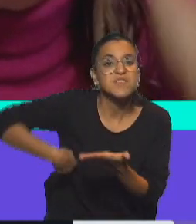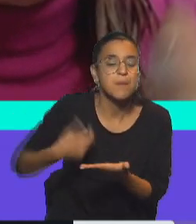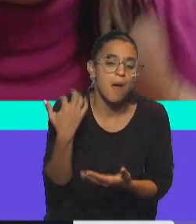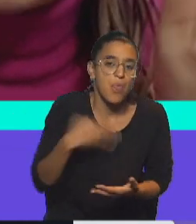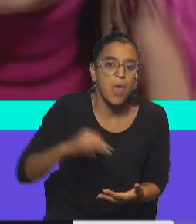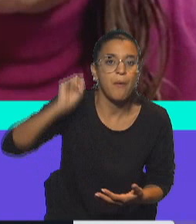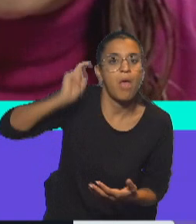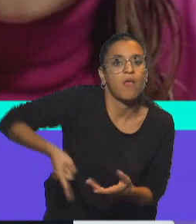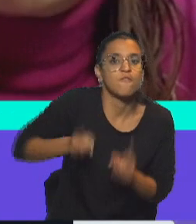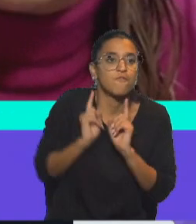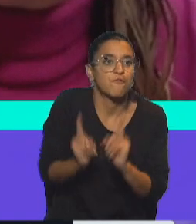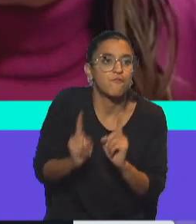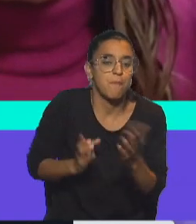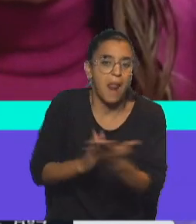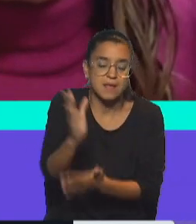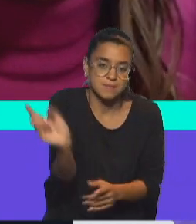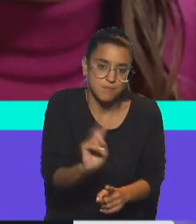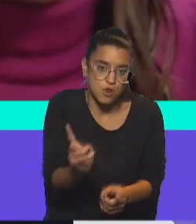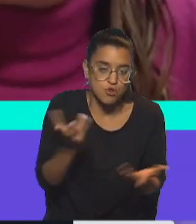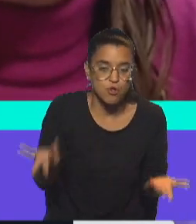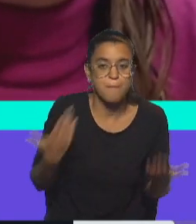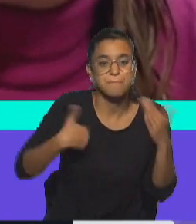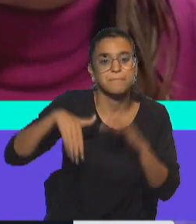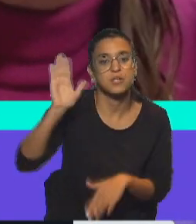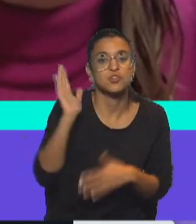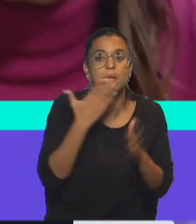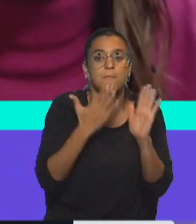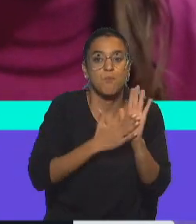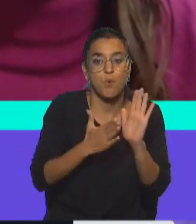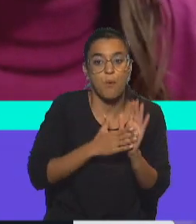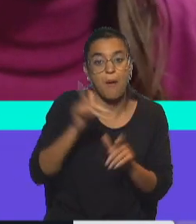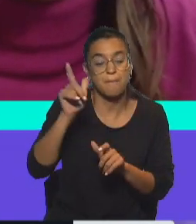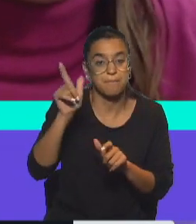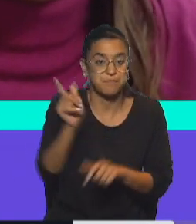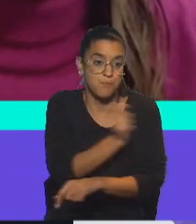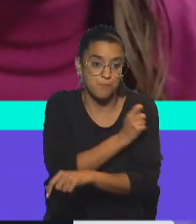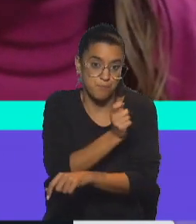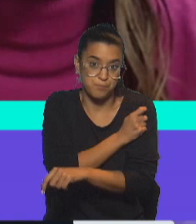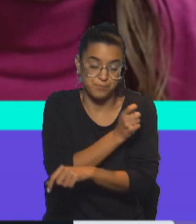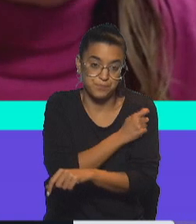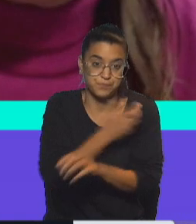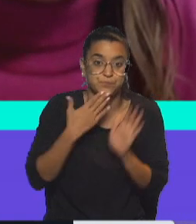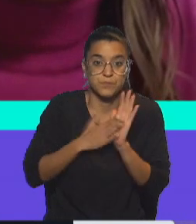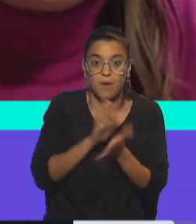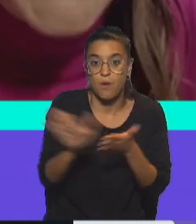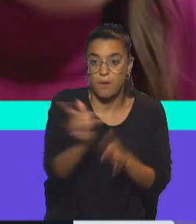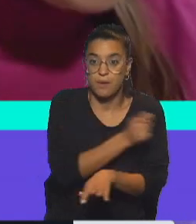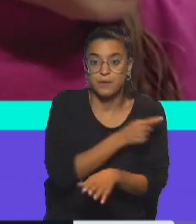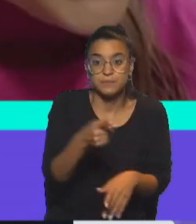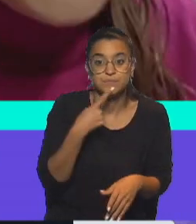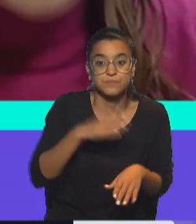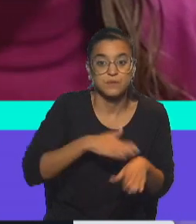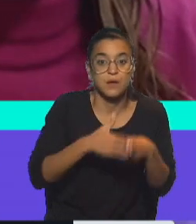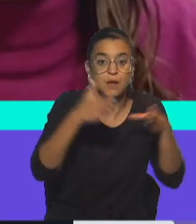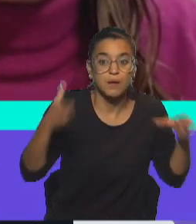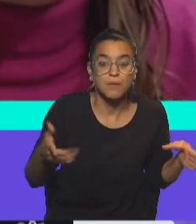que sostener para siempre. Lo que sí, en la mayoría de los ensayos clínicos, lo que se dice es que la famosa apertura